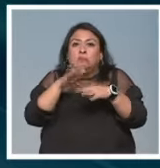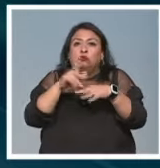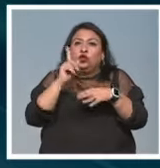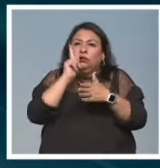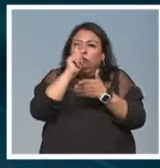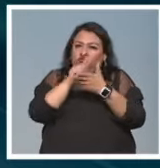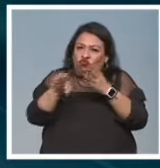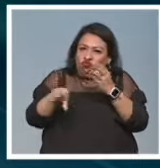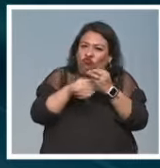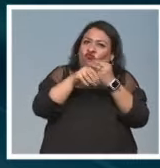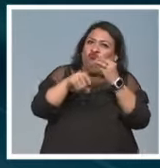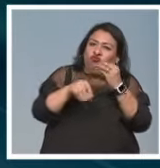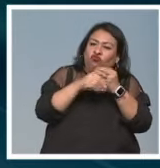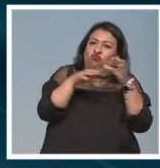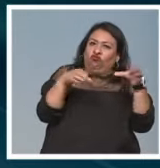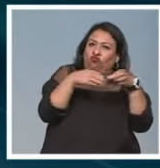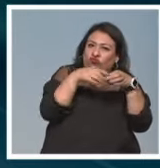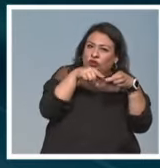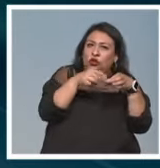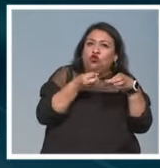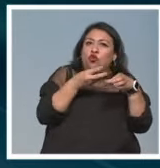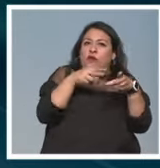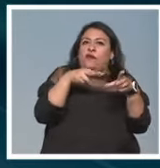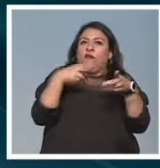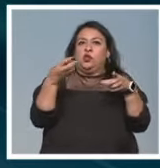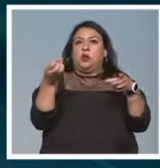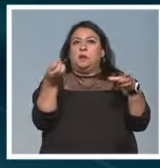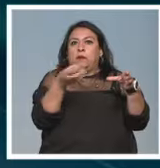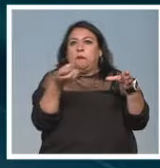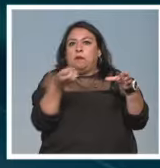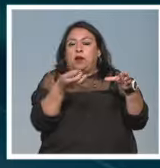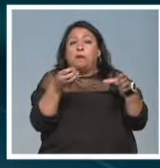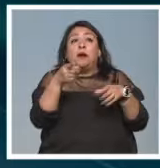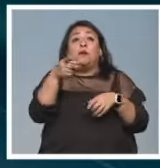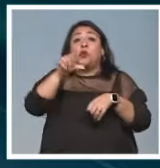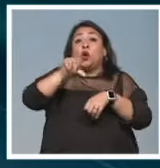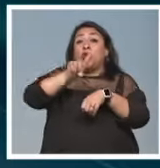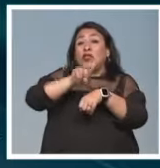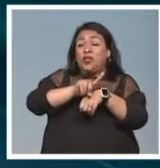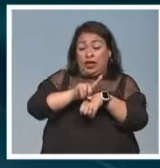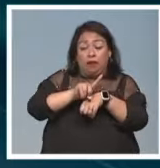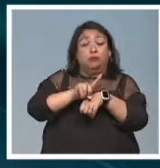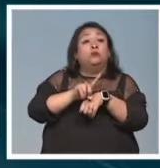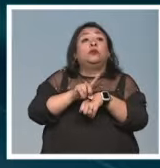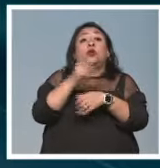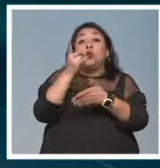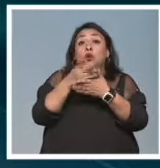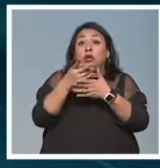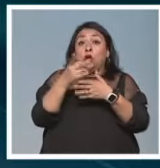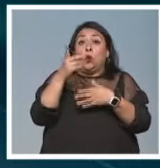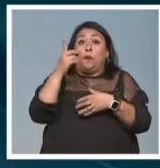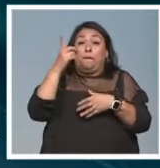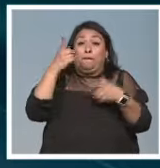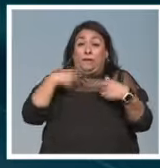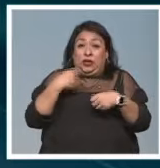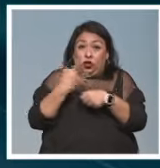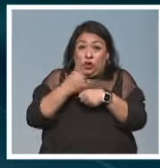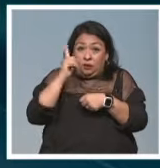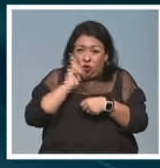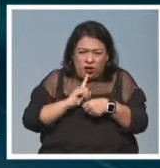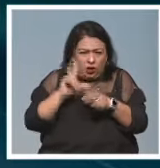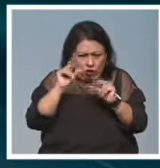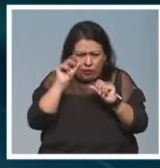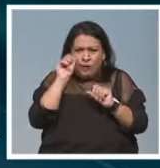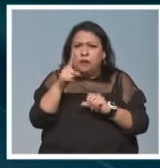escritoras se suman al género, aportando nuevas perspectivas. El día de hoy no solamente hay personajes femeninos, sino que hay